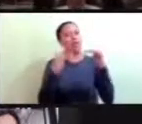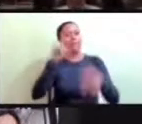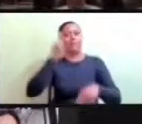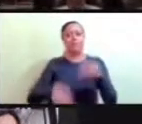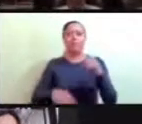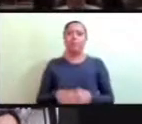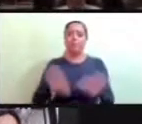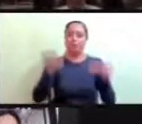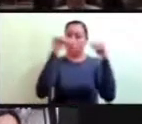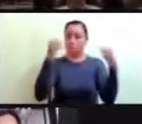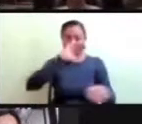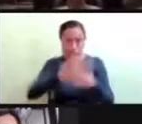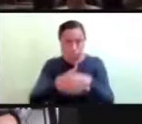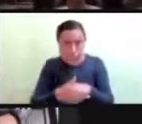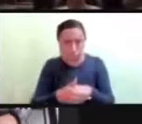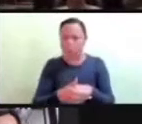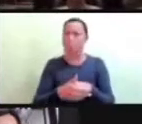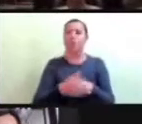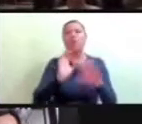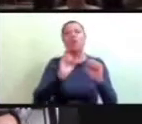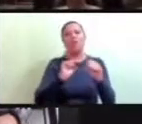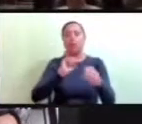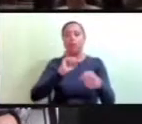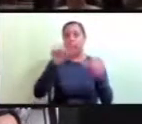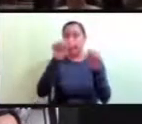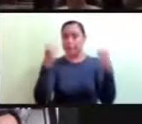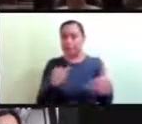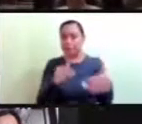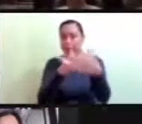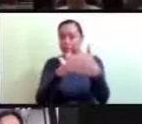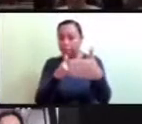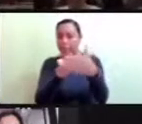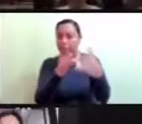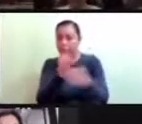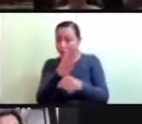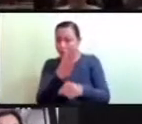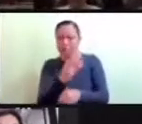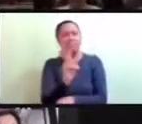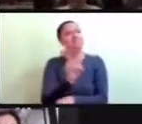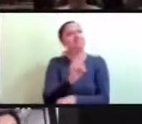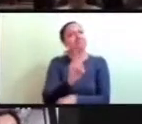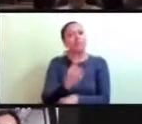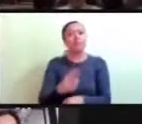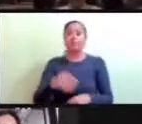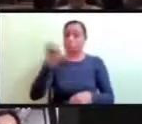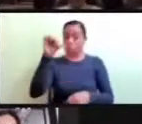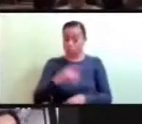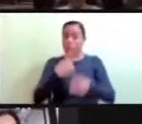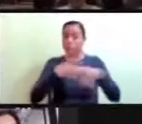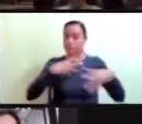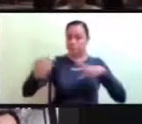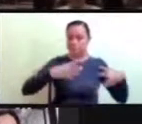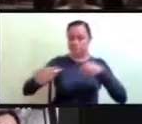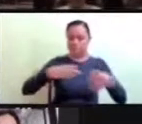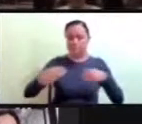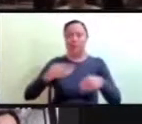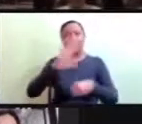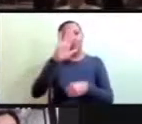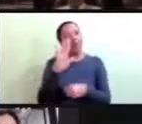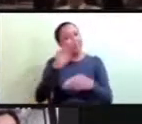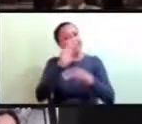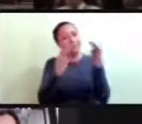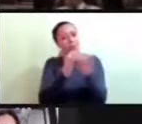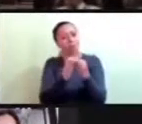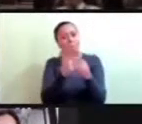detienen, no conocen barreras. Incluso hoy, cuando la pandemia ha detenido la cotidianidad del mundo,